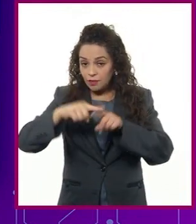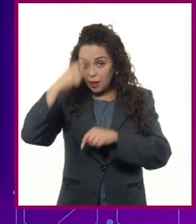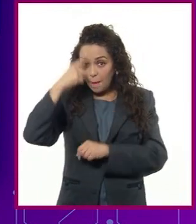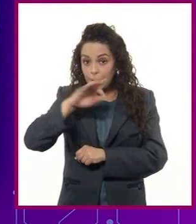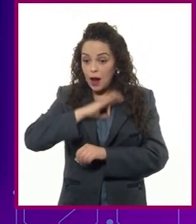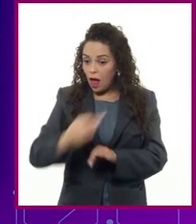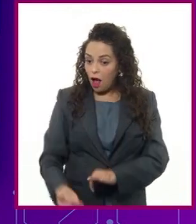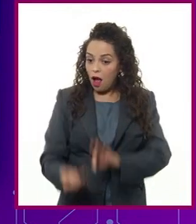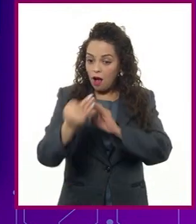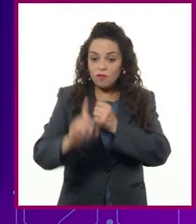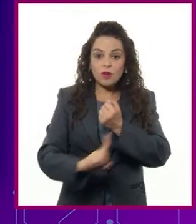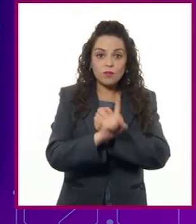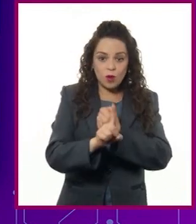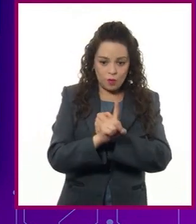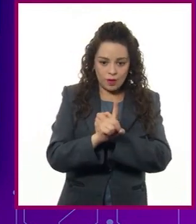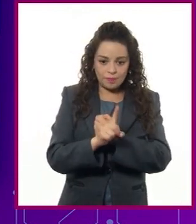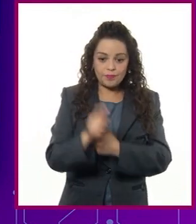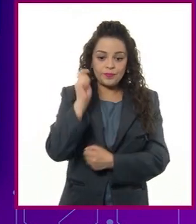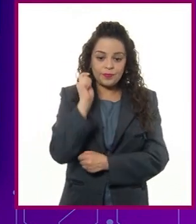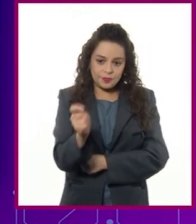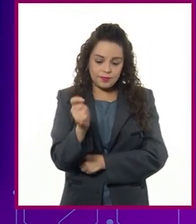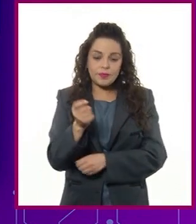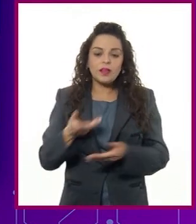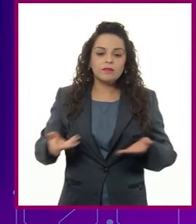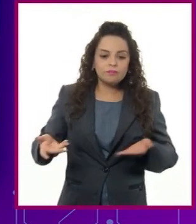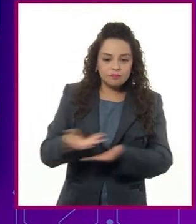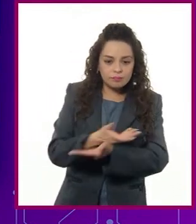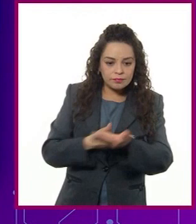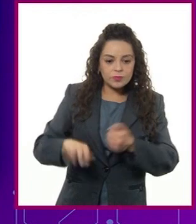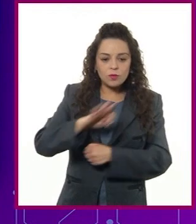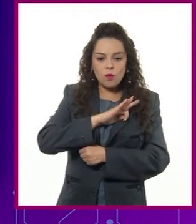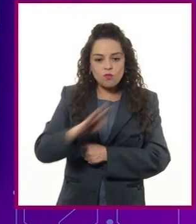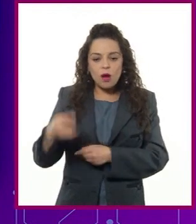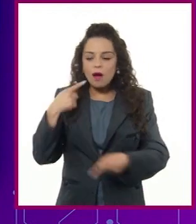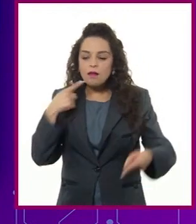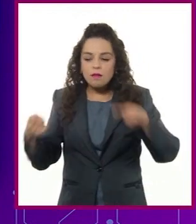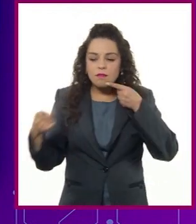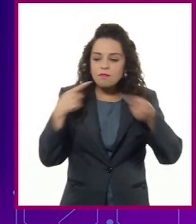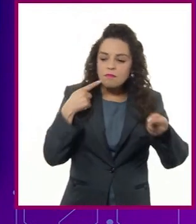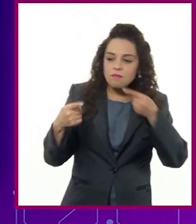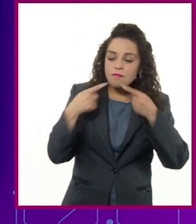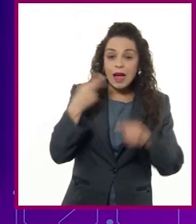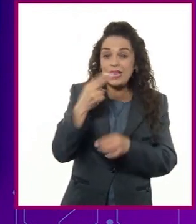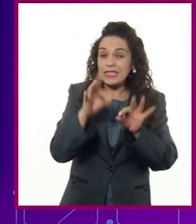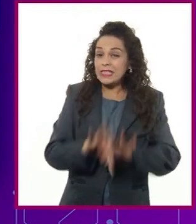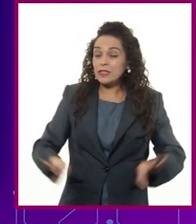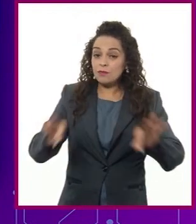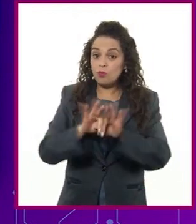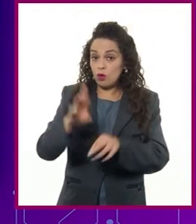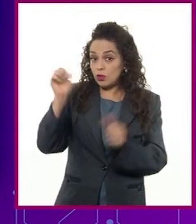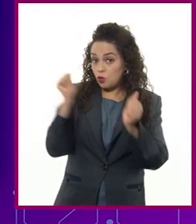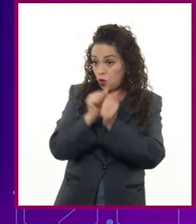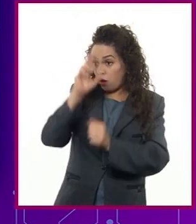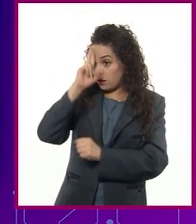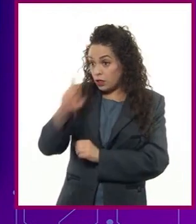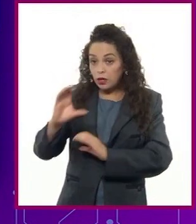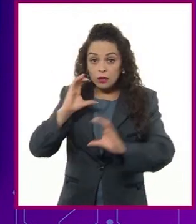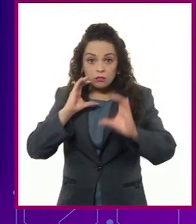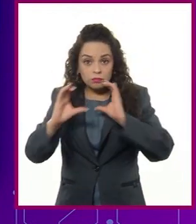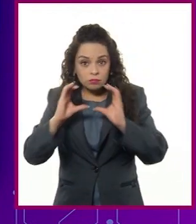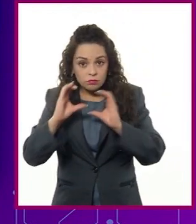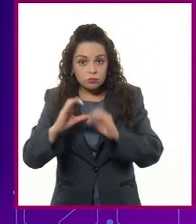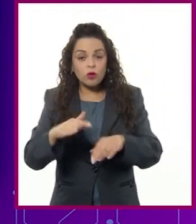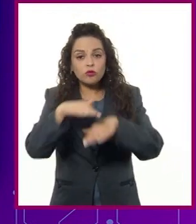colaboración, negociación, en donde es imperante la comunicación respetuosa, hablando de lo